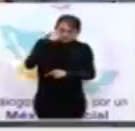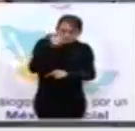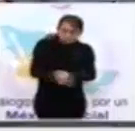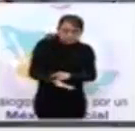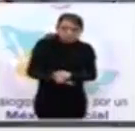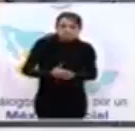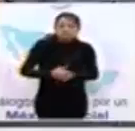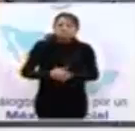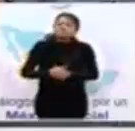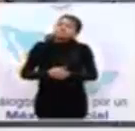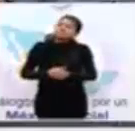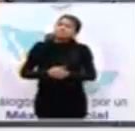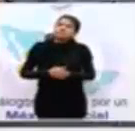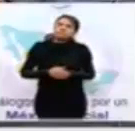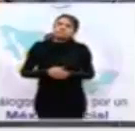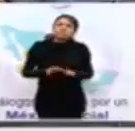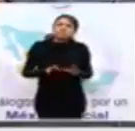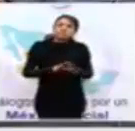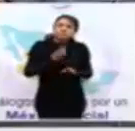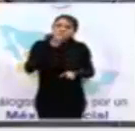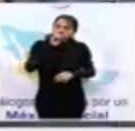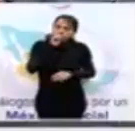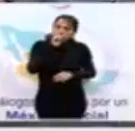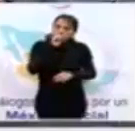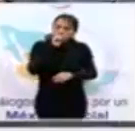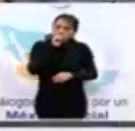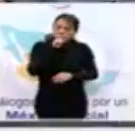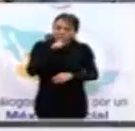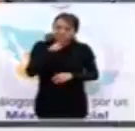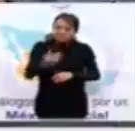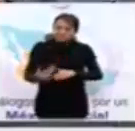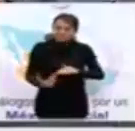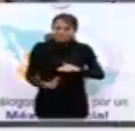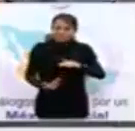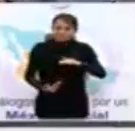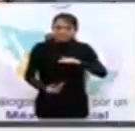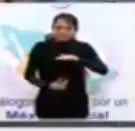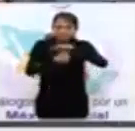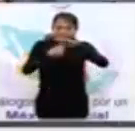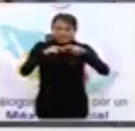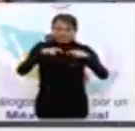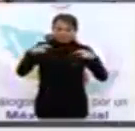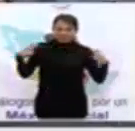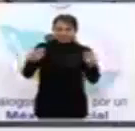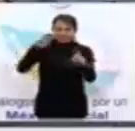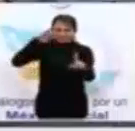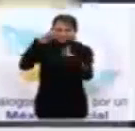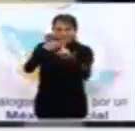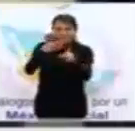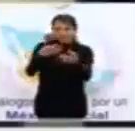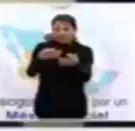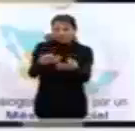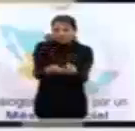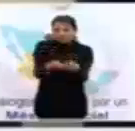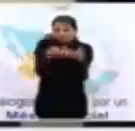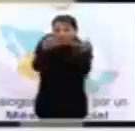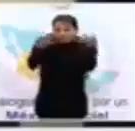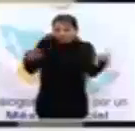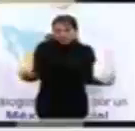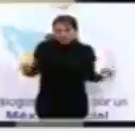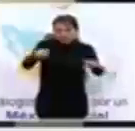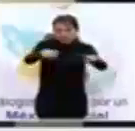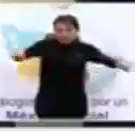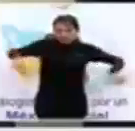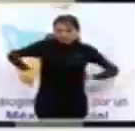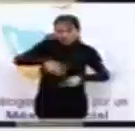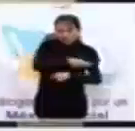tratar de enlazar con el título general de esta sesión del día de hoy, que es el tema de territorio, y hacer un llamado para algo